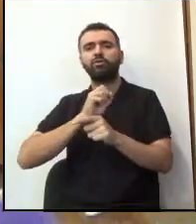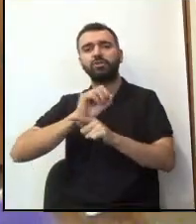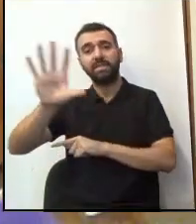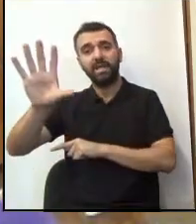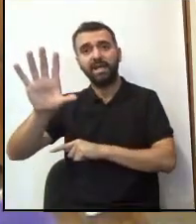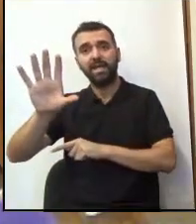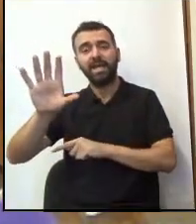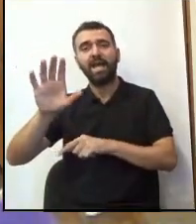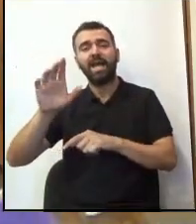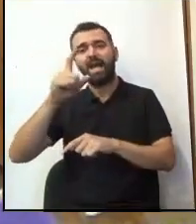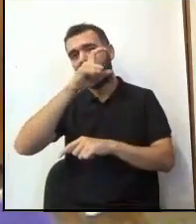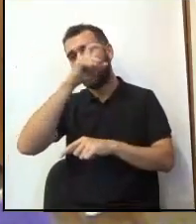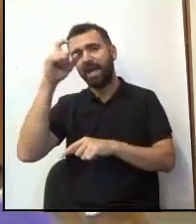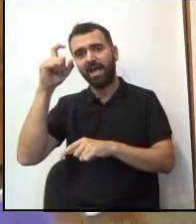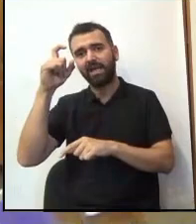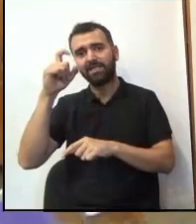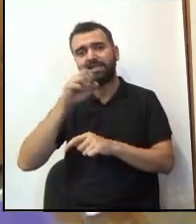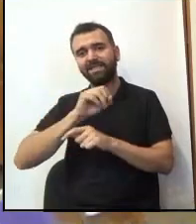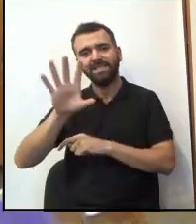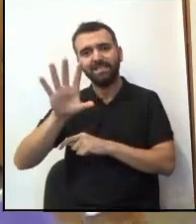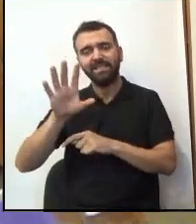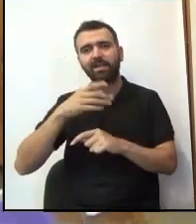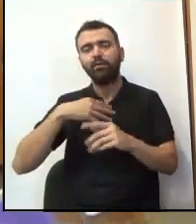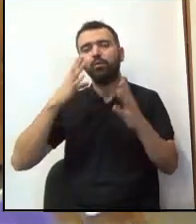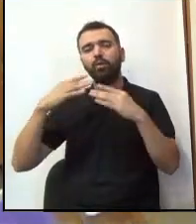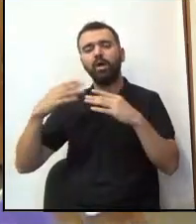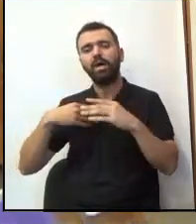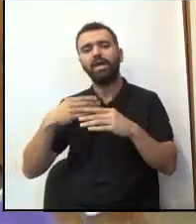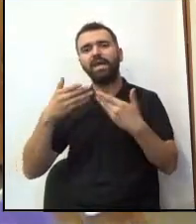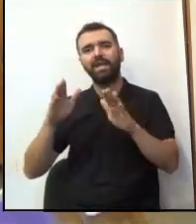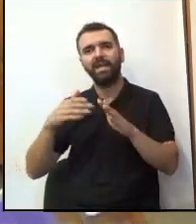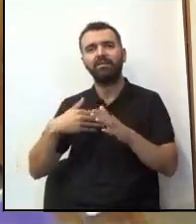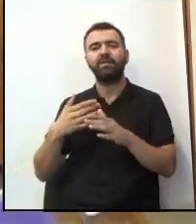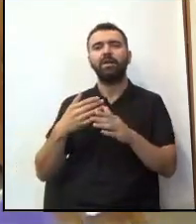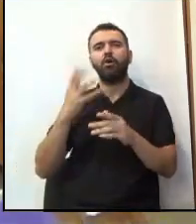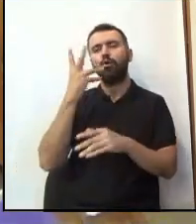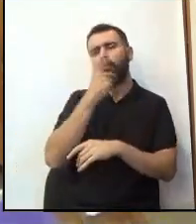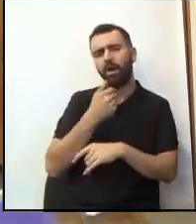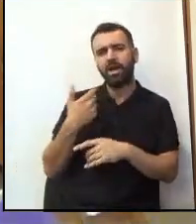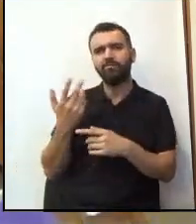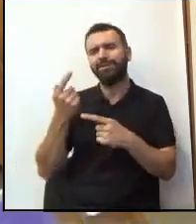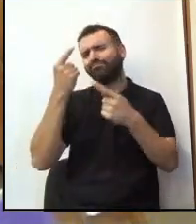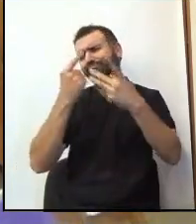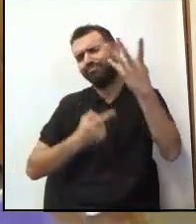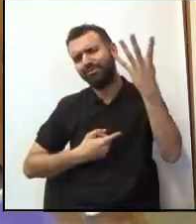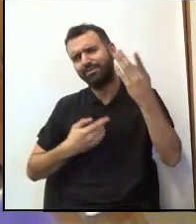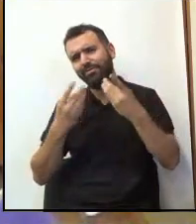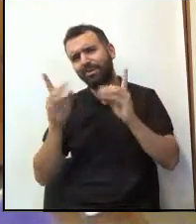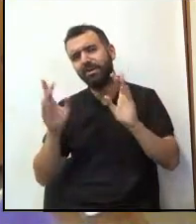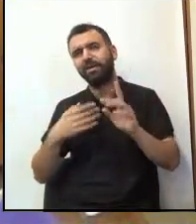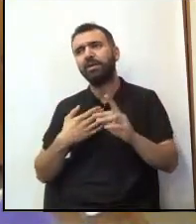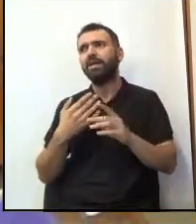Libre, humor, o sea, fue además una varieté, diría yo, cultural, y también una